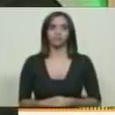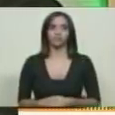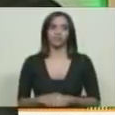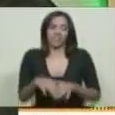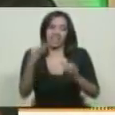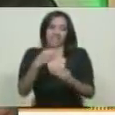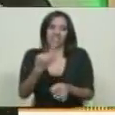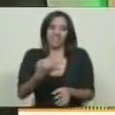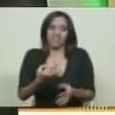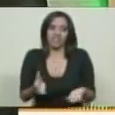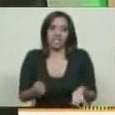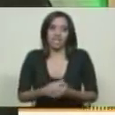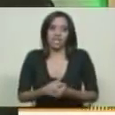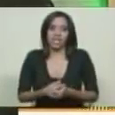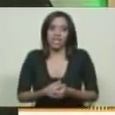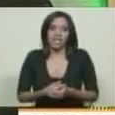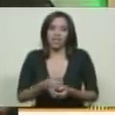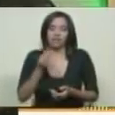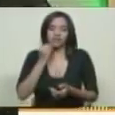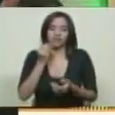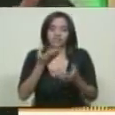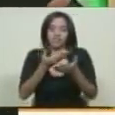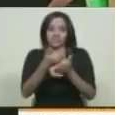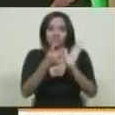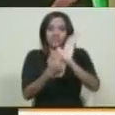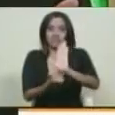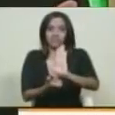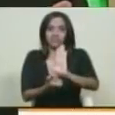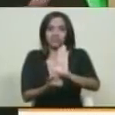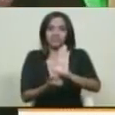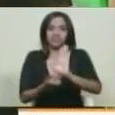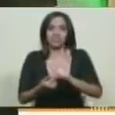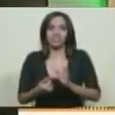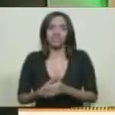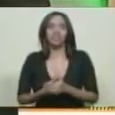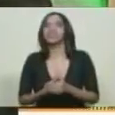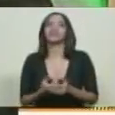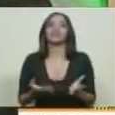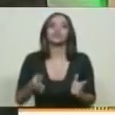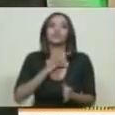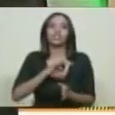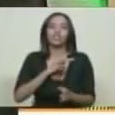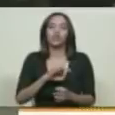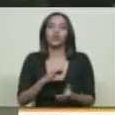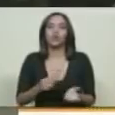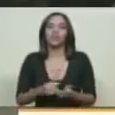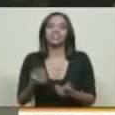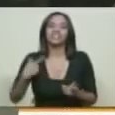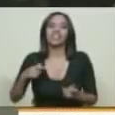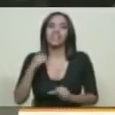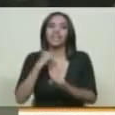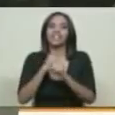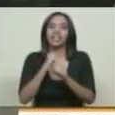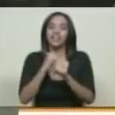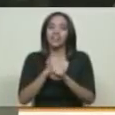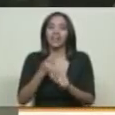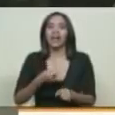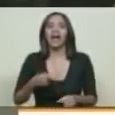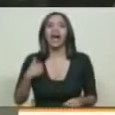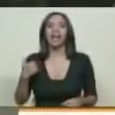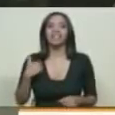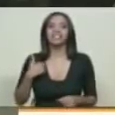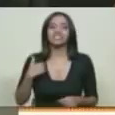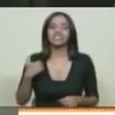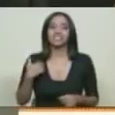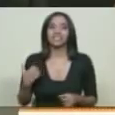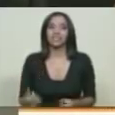verdaderos patanes que pasan por actores están ahí actuando, y un señor como Willy Toledo tiene que ir a trabajar a Argentina, a una serie, por